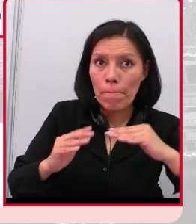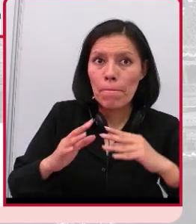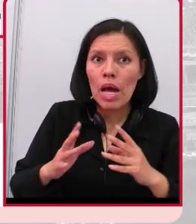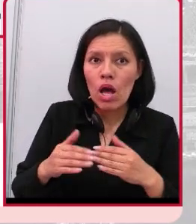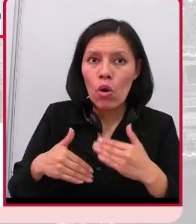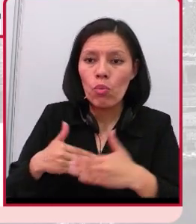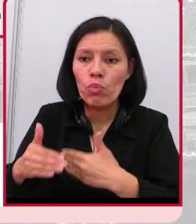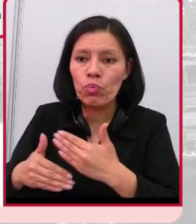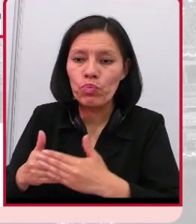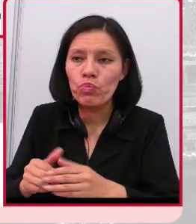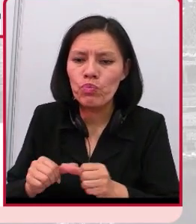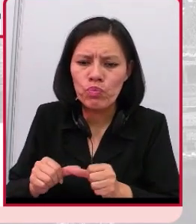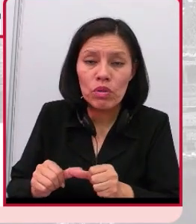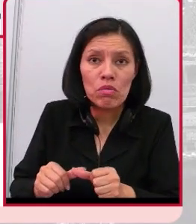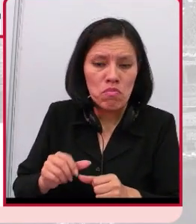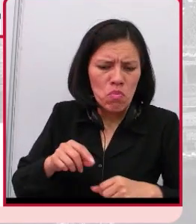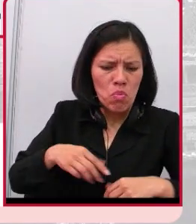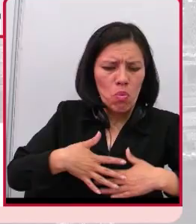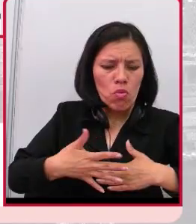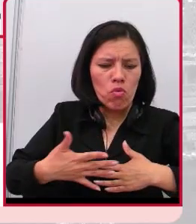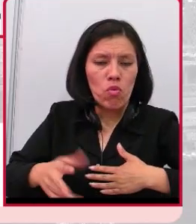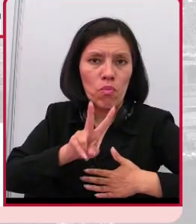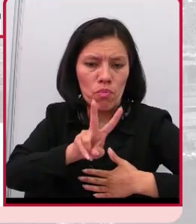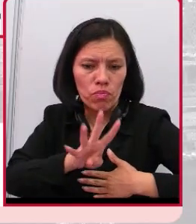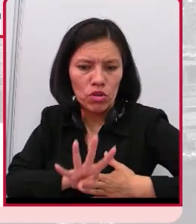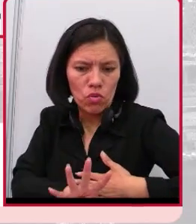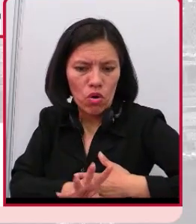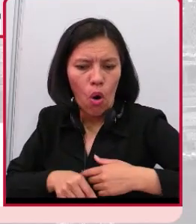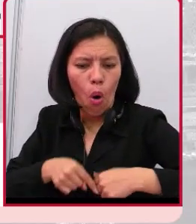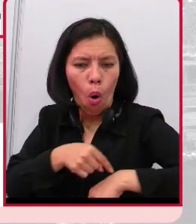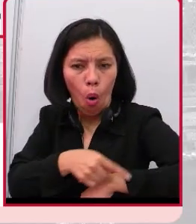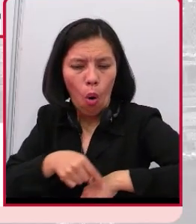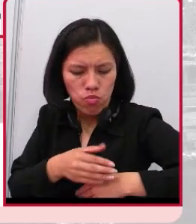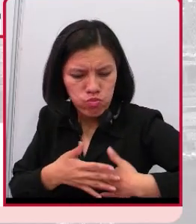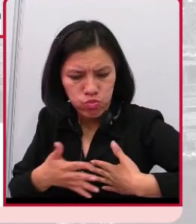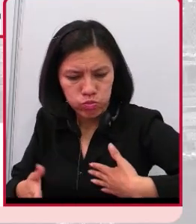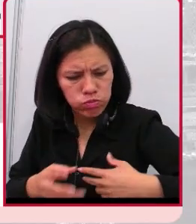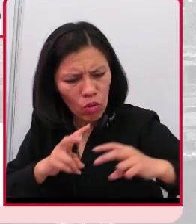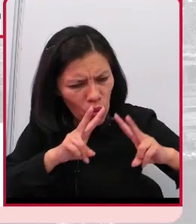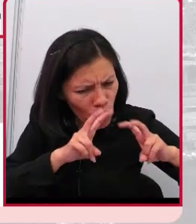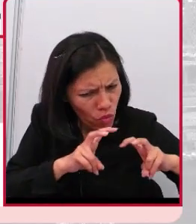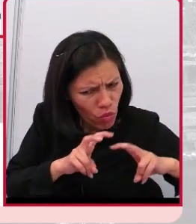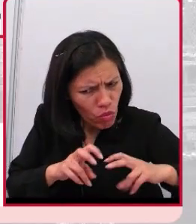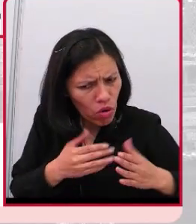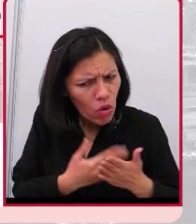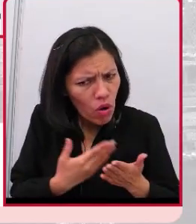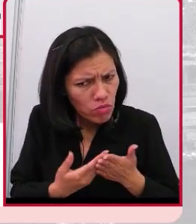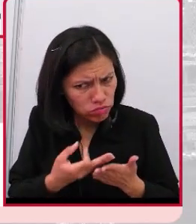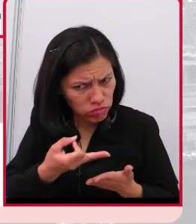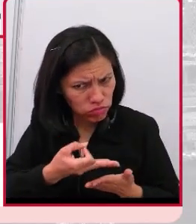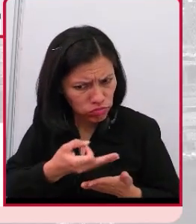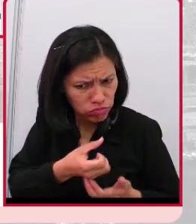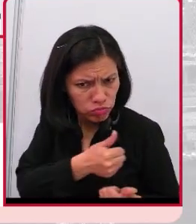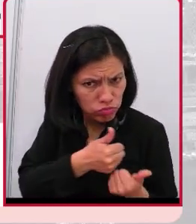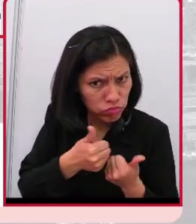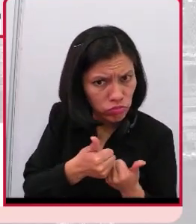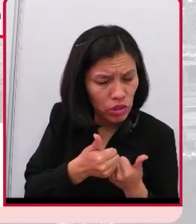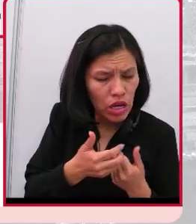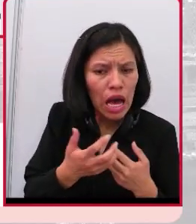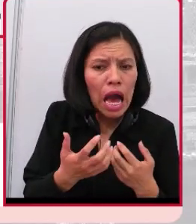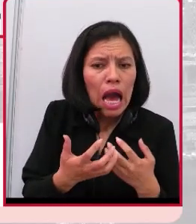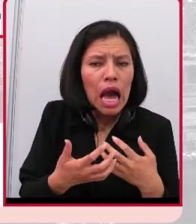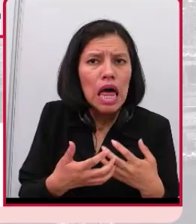cierra después de 24 horas, ese va a ser mi referente. Si yo quiero saber cómo fue la eficiencia de la planta